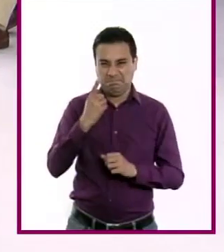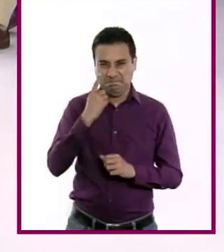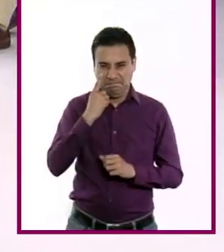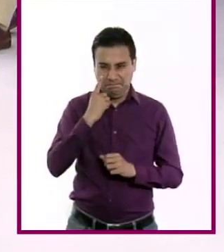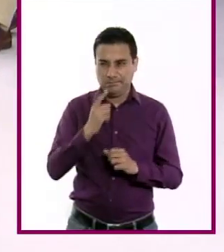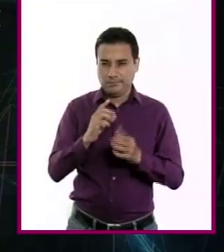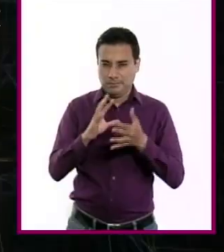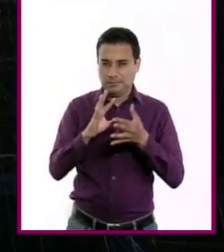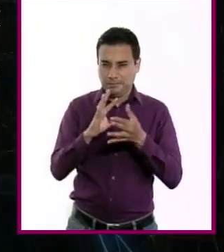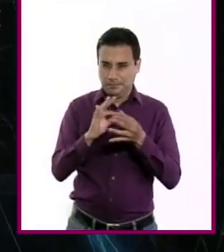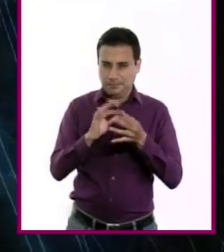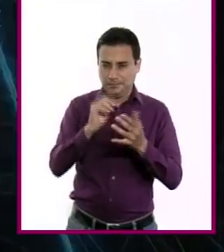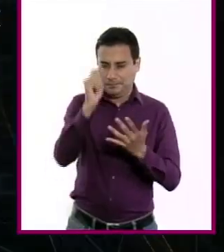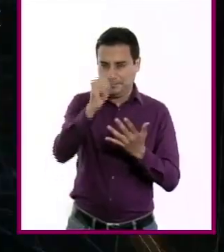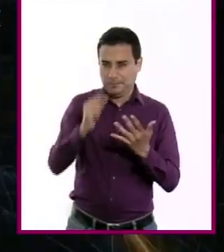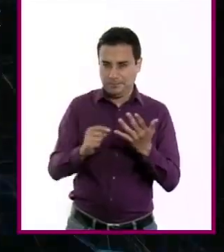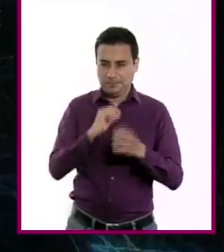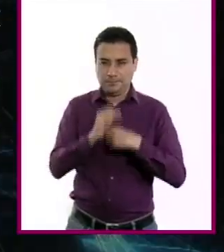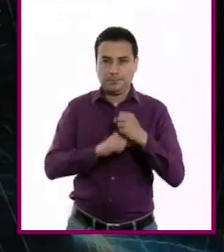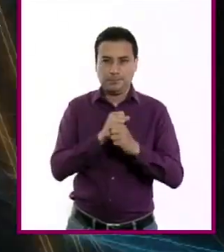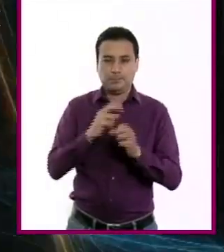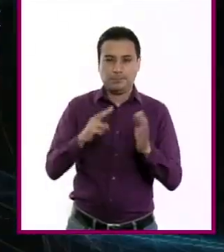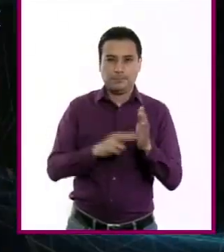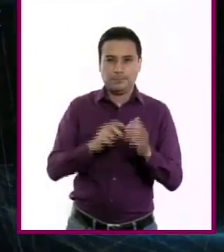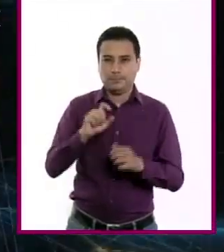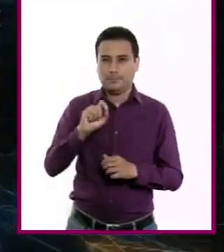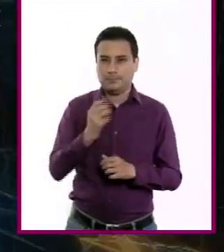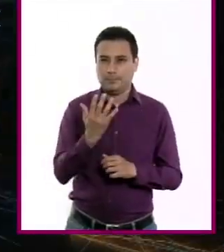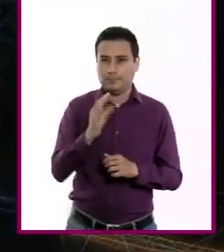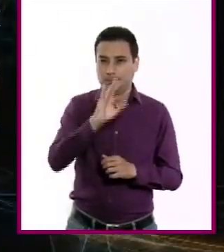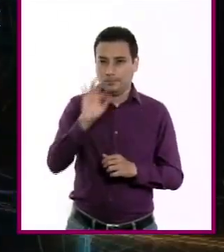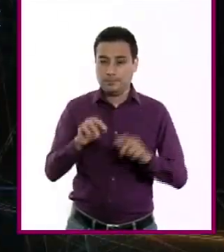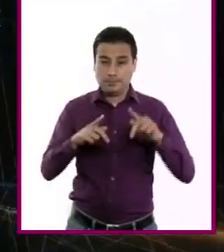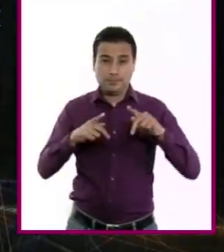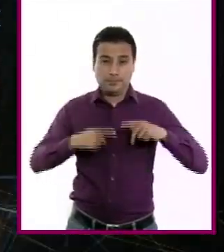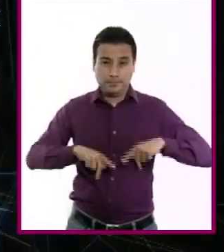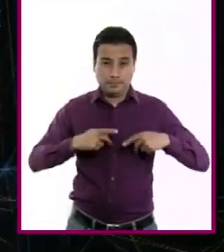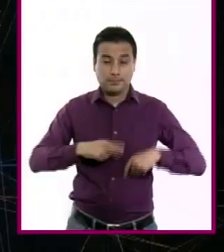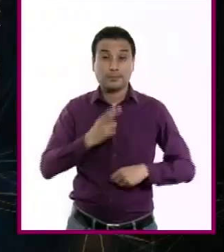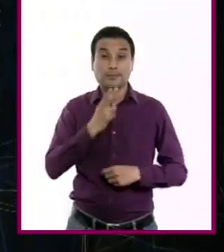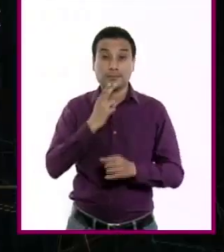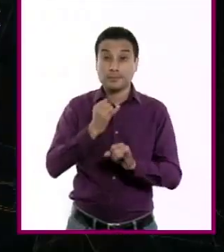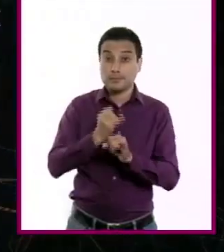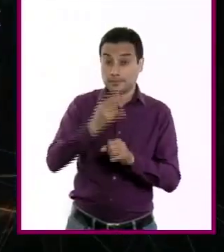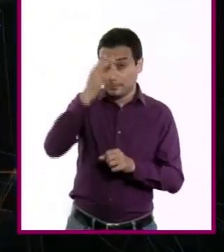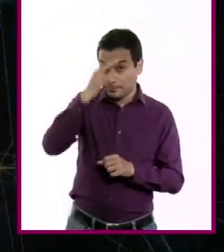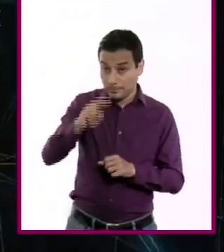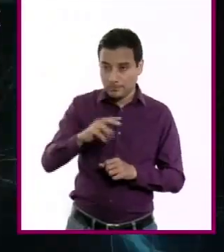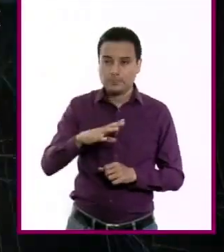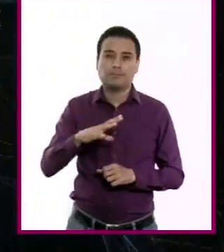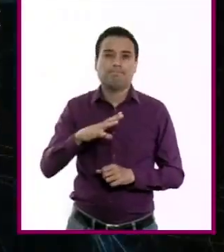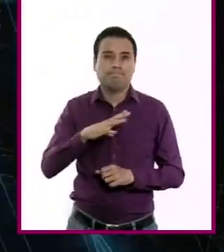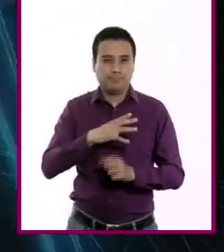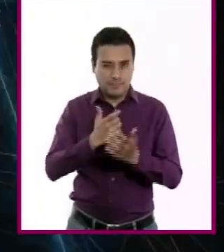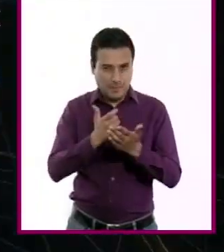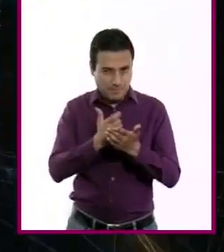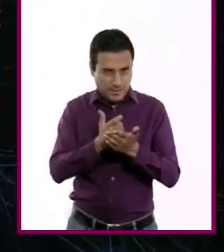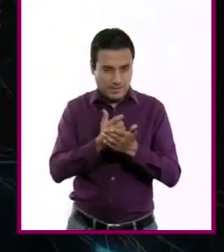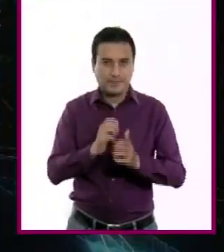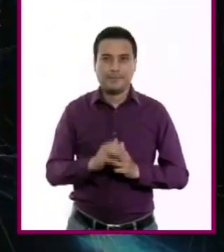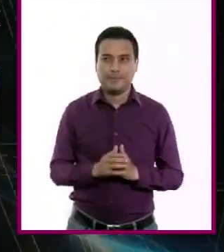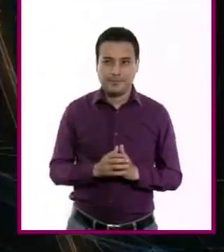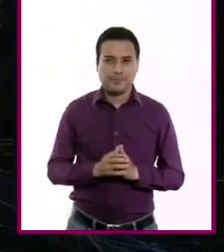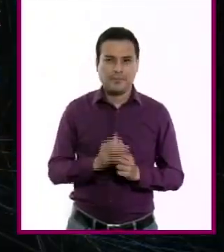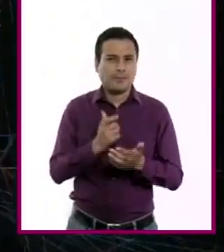hacer conciencia. En el 2020, la mitad de los internautas en México fueron víctimas de amenazas informáticas,